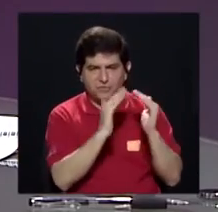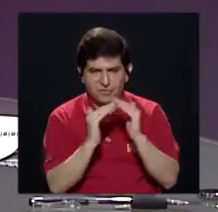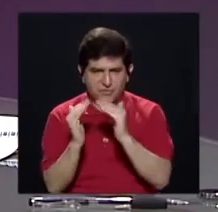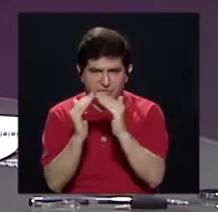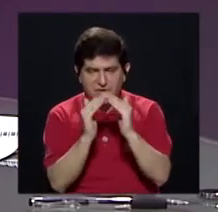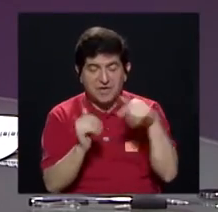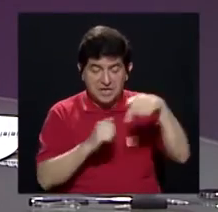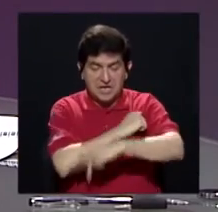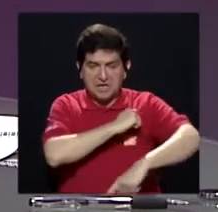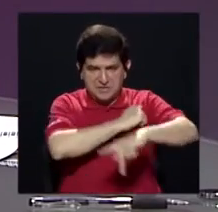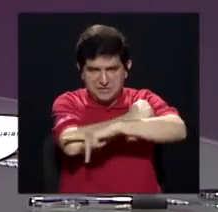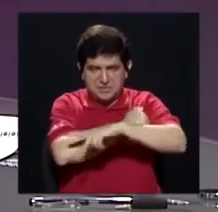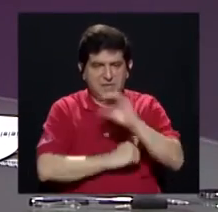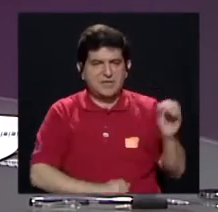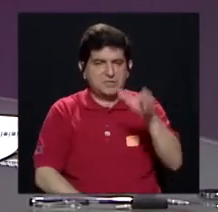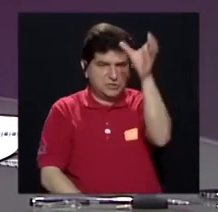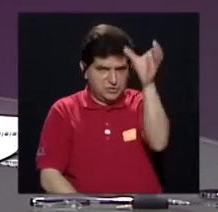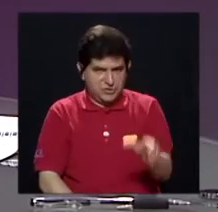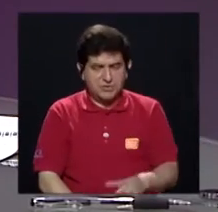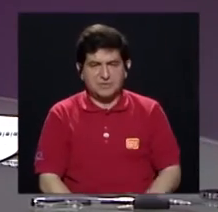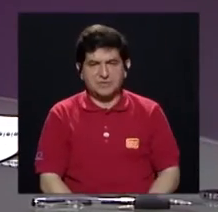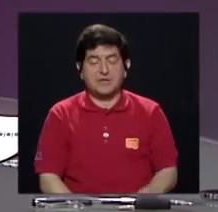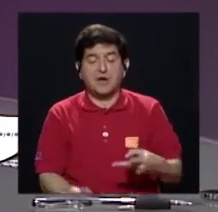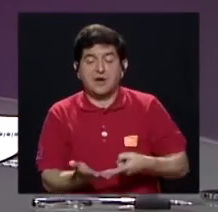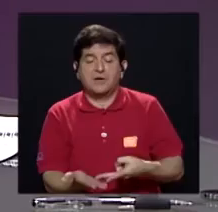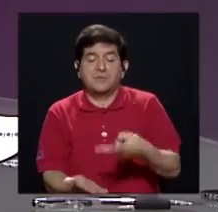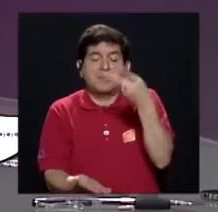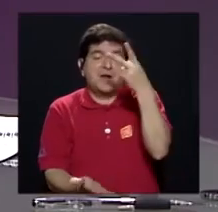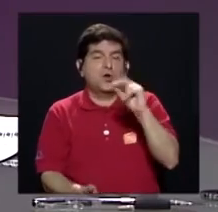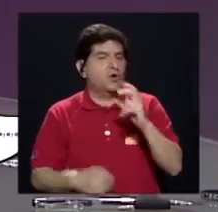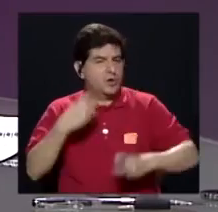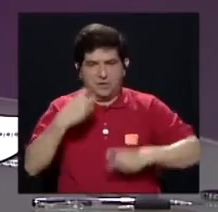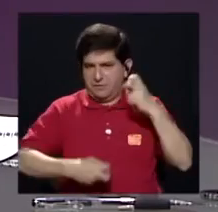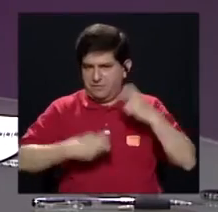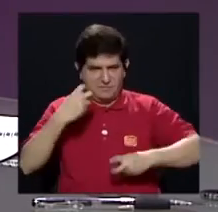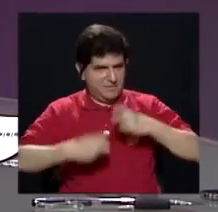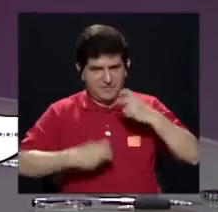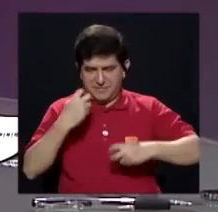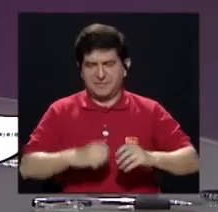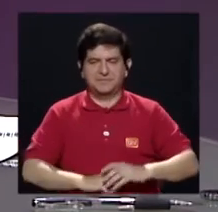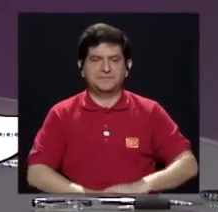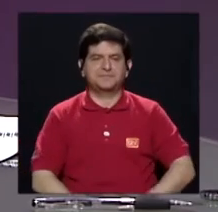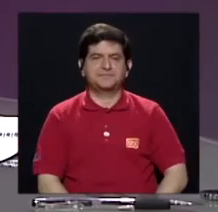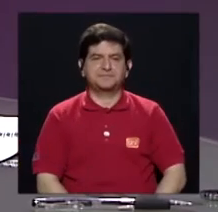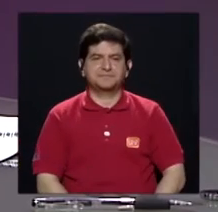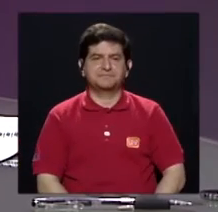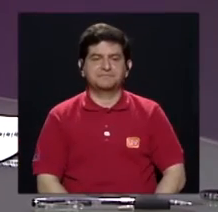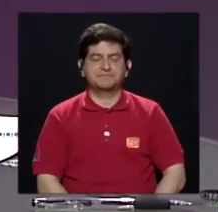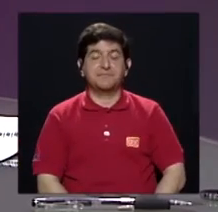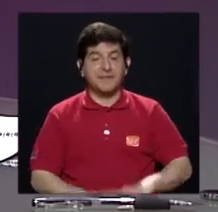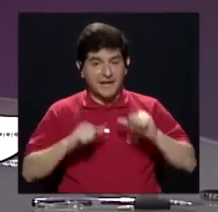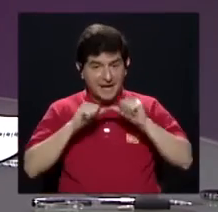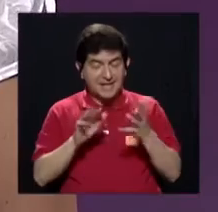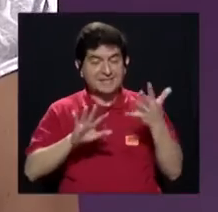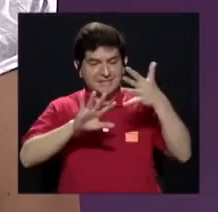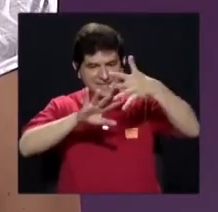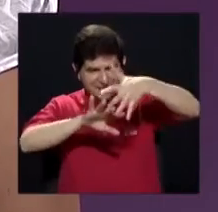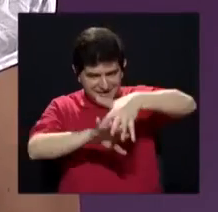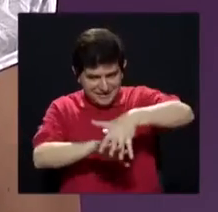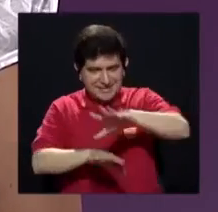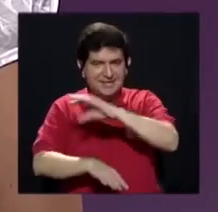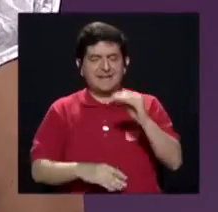en nuestro país y continente, ¿no?, como riqueza y no como problema, ¿sí? Eso es. A seguir integrando y